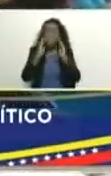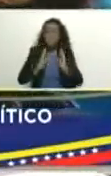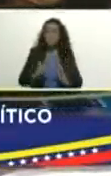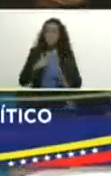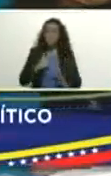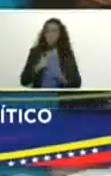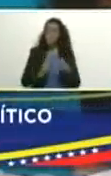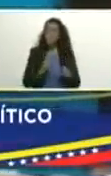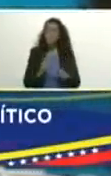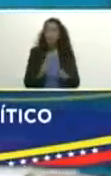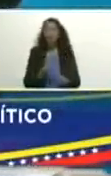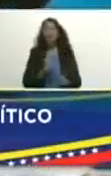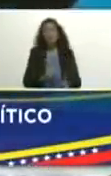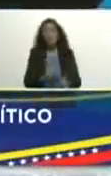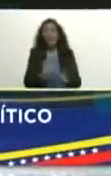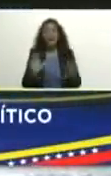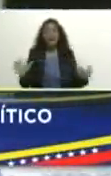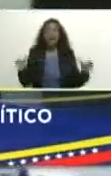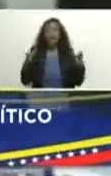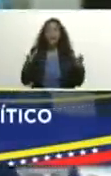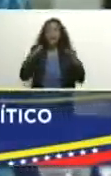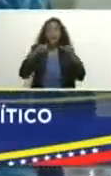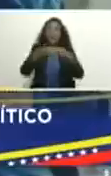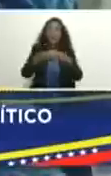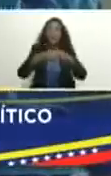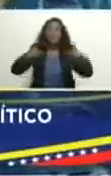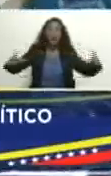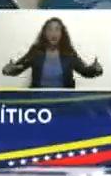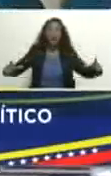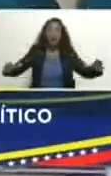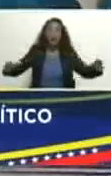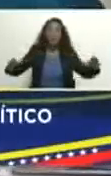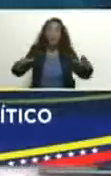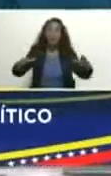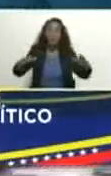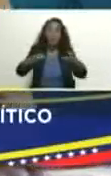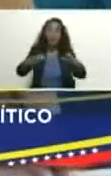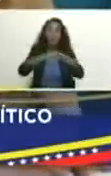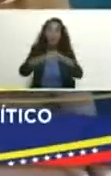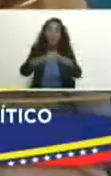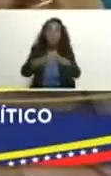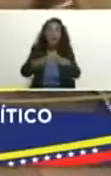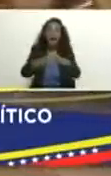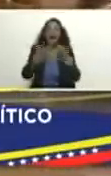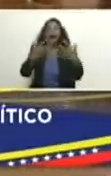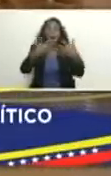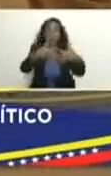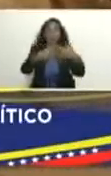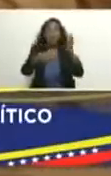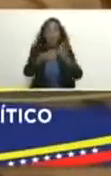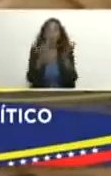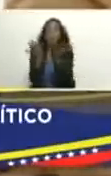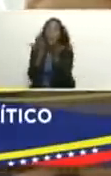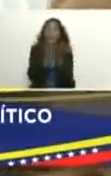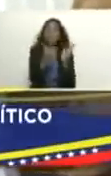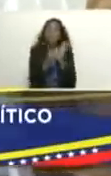activaremos en centros de trabajo, fábricas, empresas, universidades,